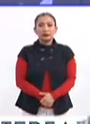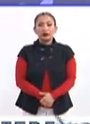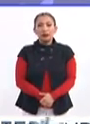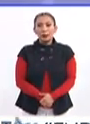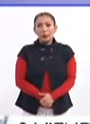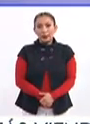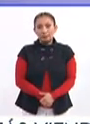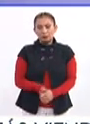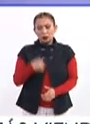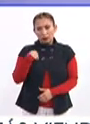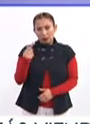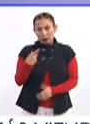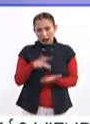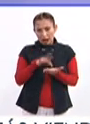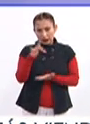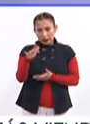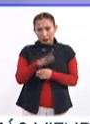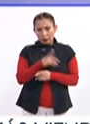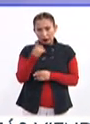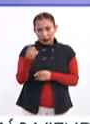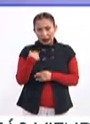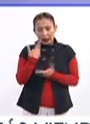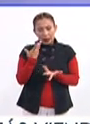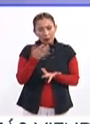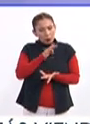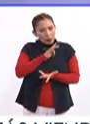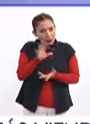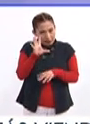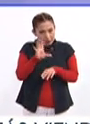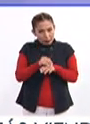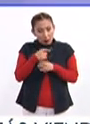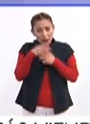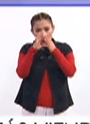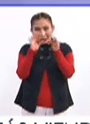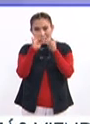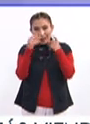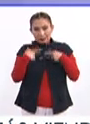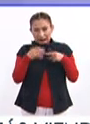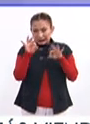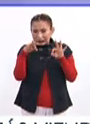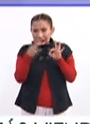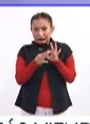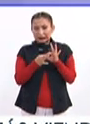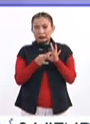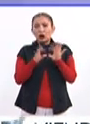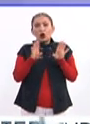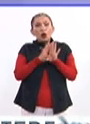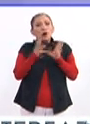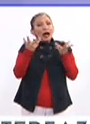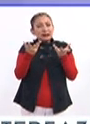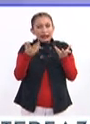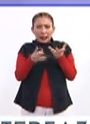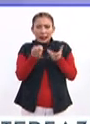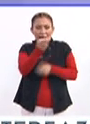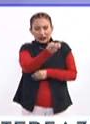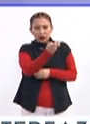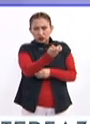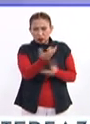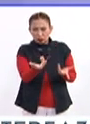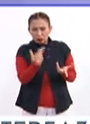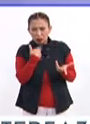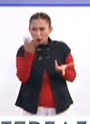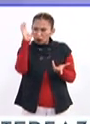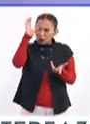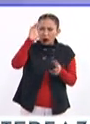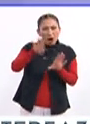que tu pregunta yo la agradezco mucho porque da oportunidad de contarles al público exactamente cómo se hacen las cosas, cómo se hacen, porque al